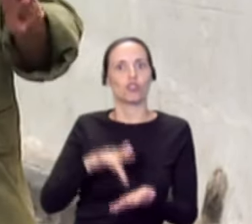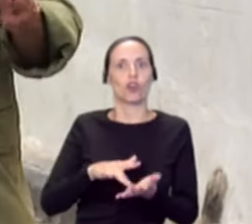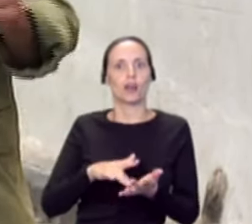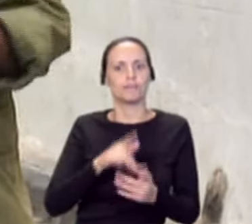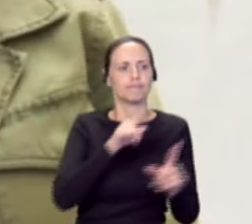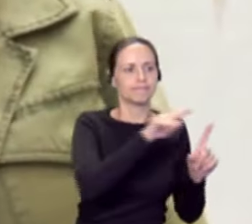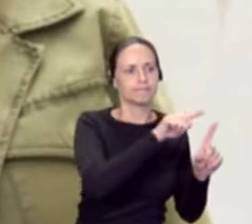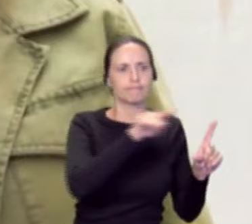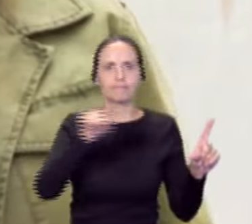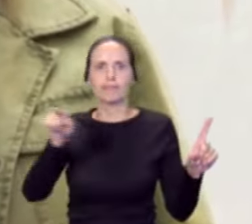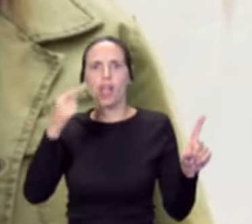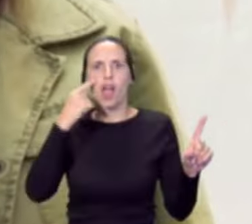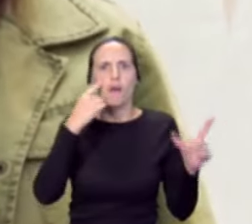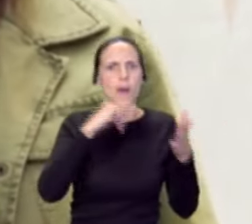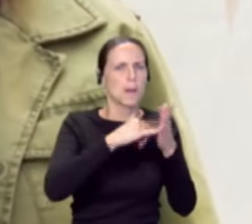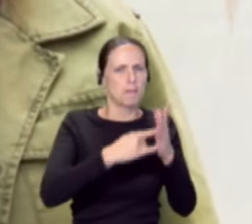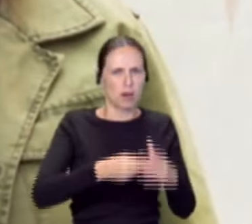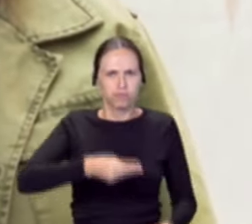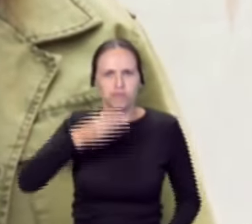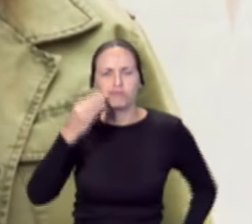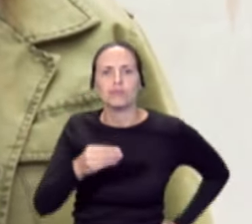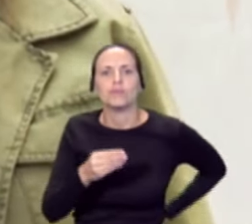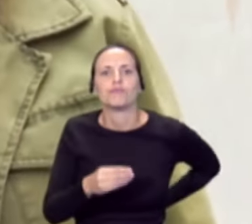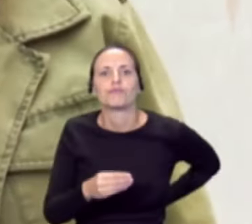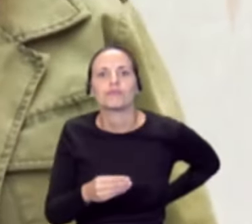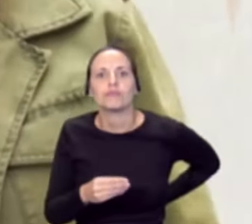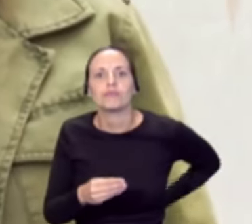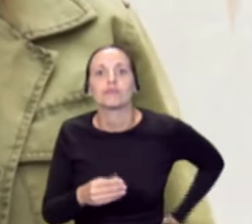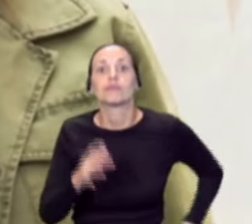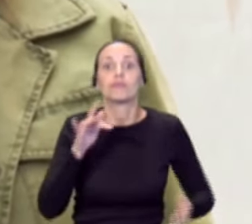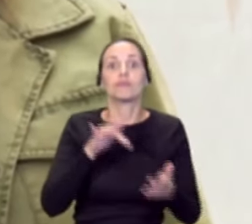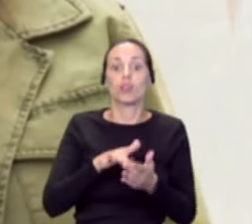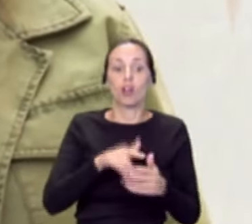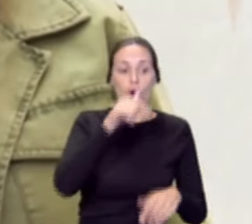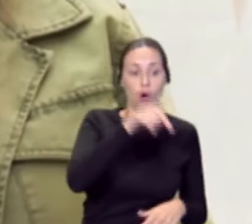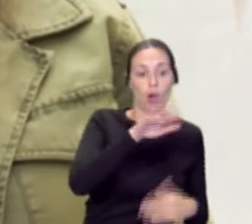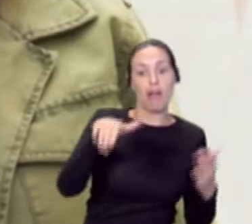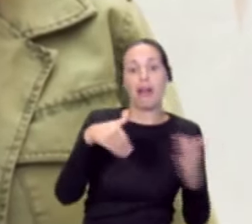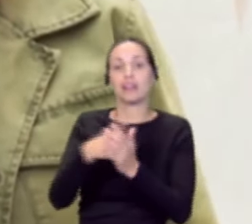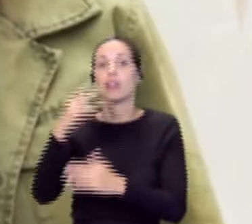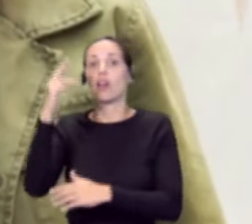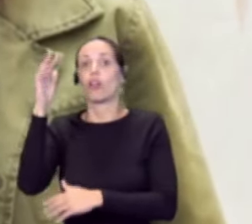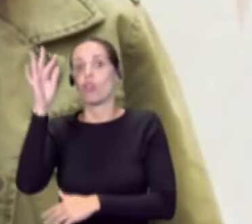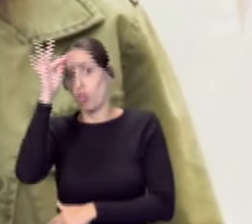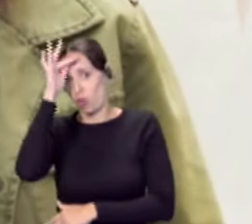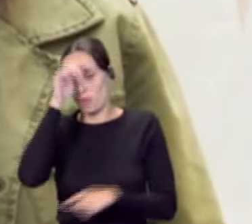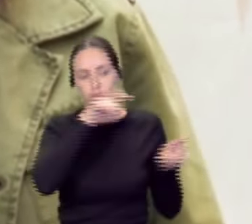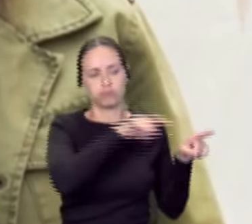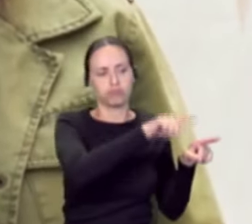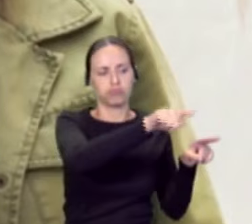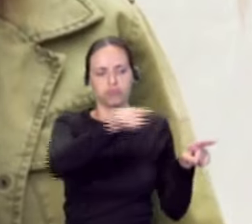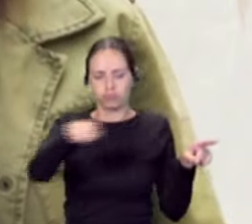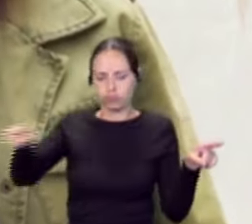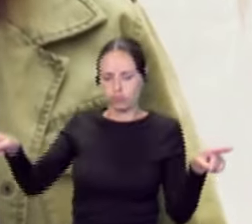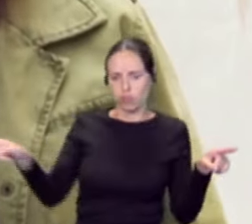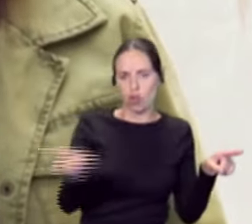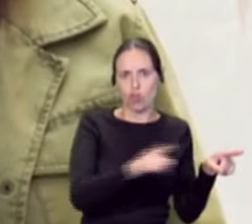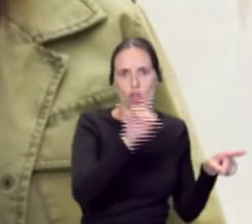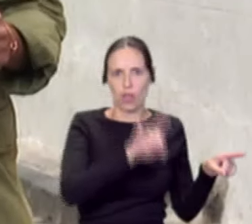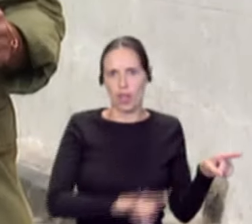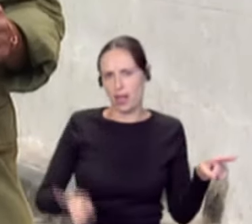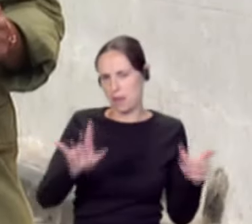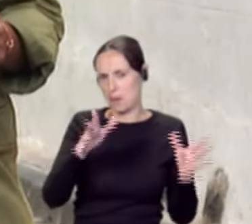un repaso a todos esos planazos que van a tener lugar de aquí hasta el domingo en prácticamente todos los rincones del